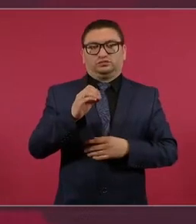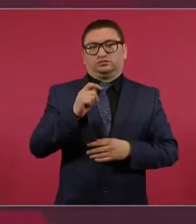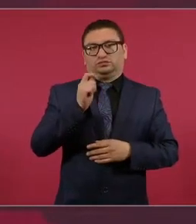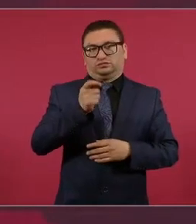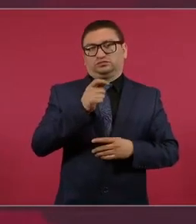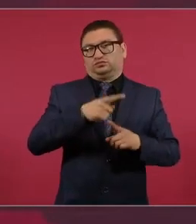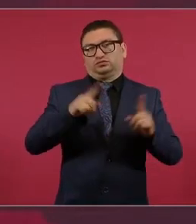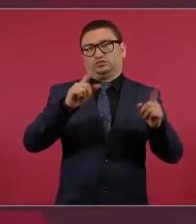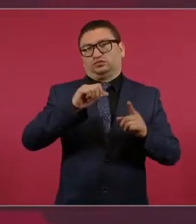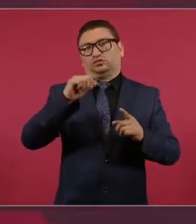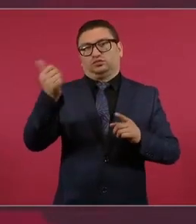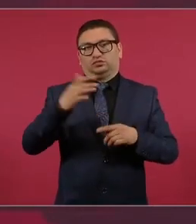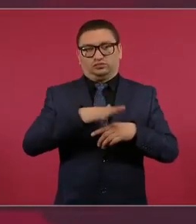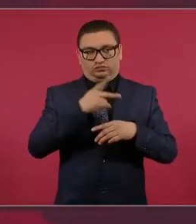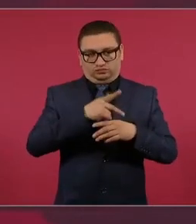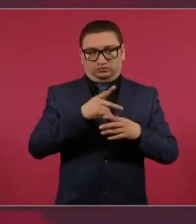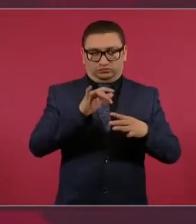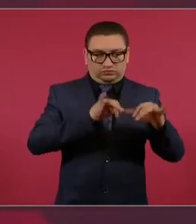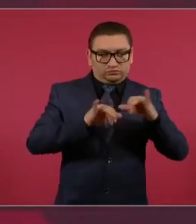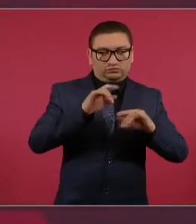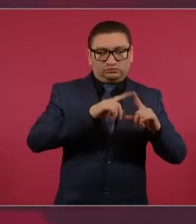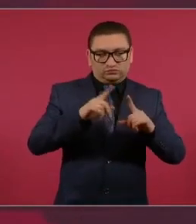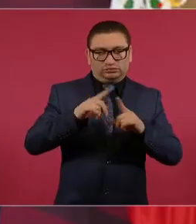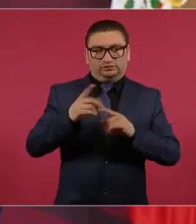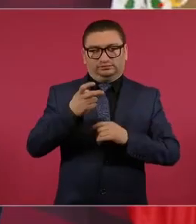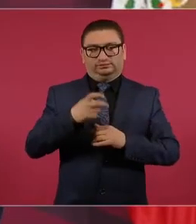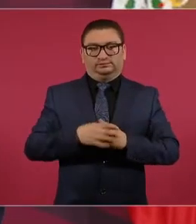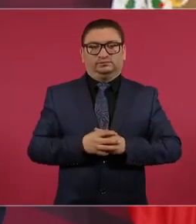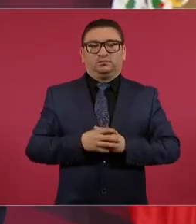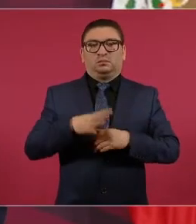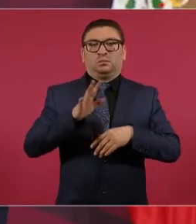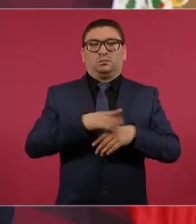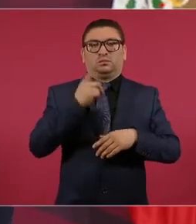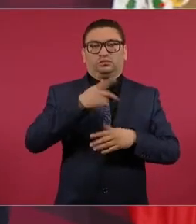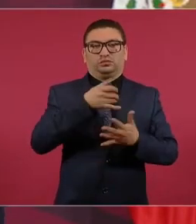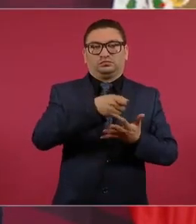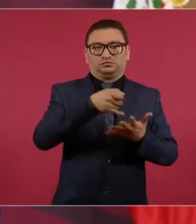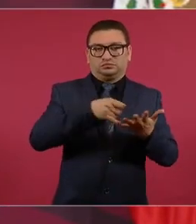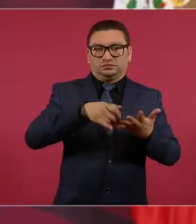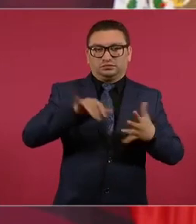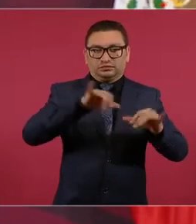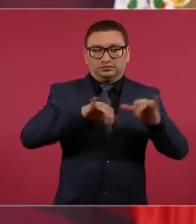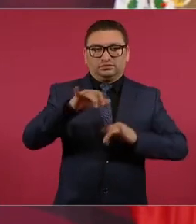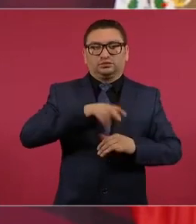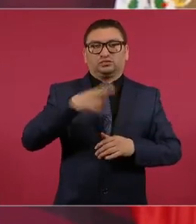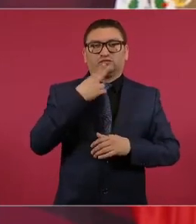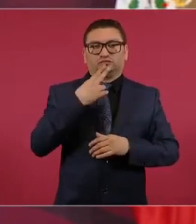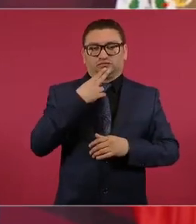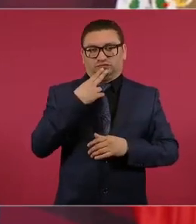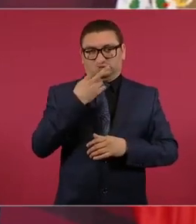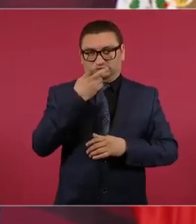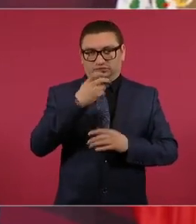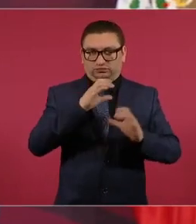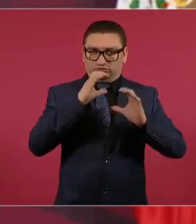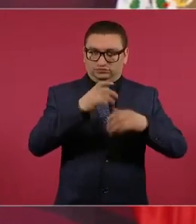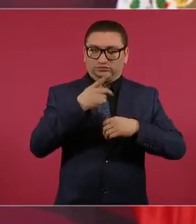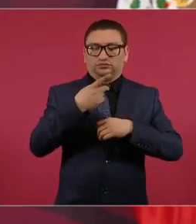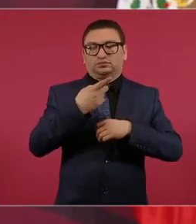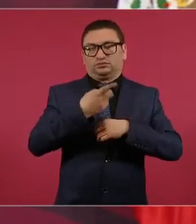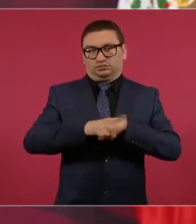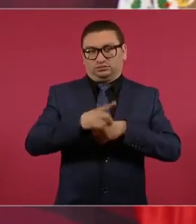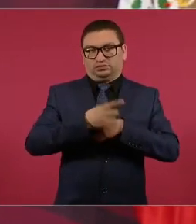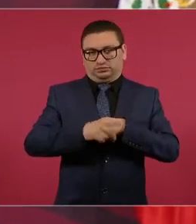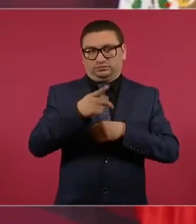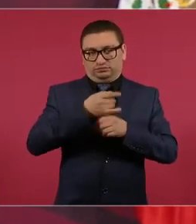este agroquímico que daña que se utiliza para la agricultura se